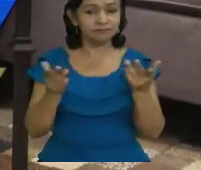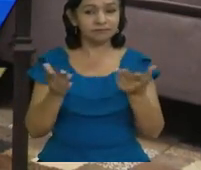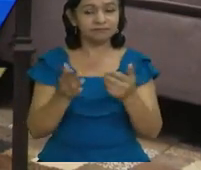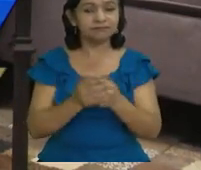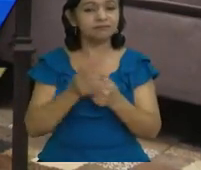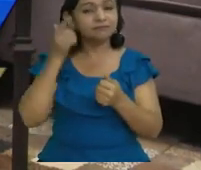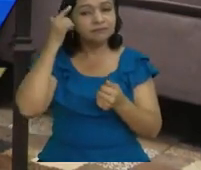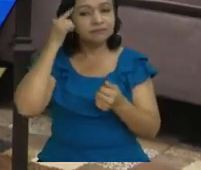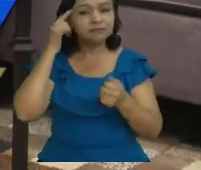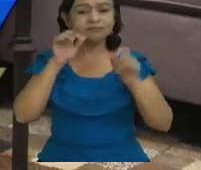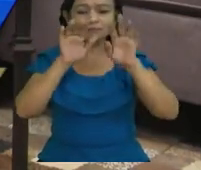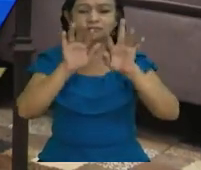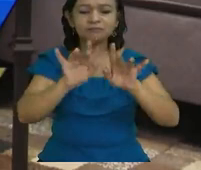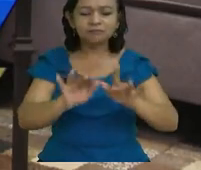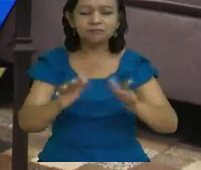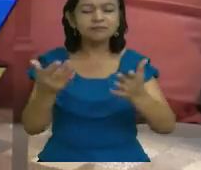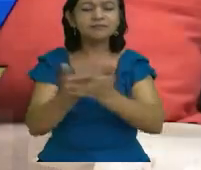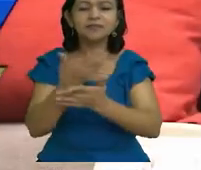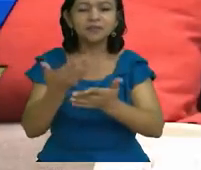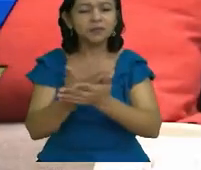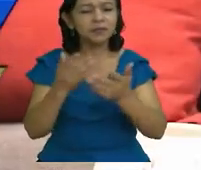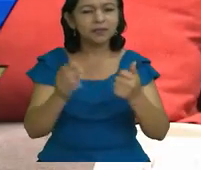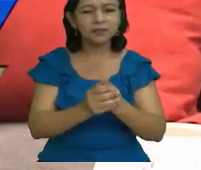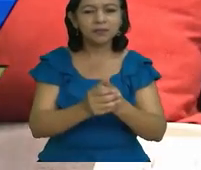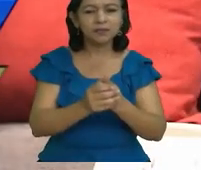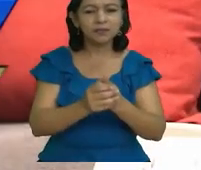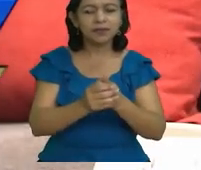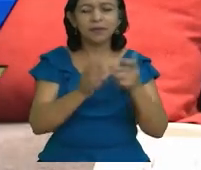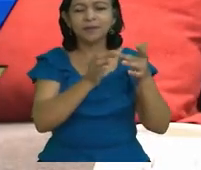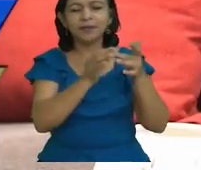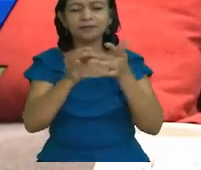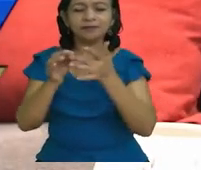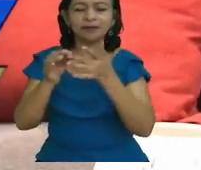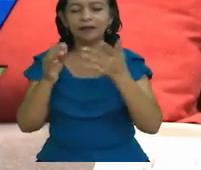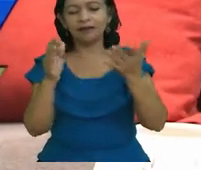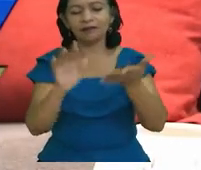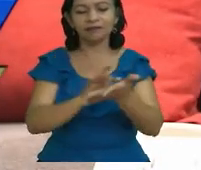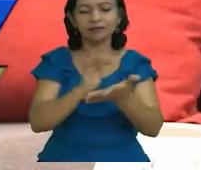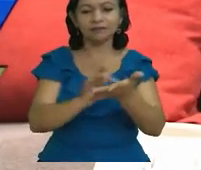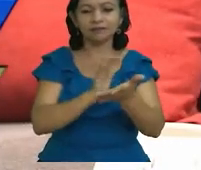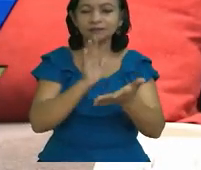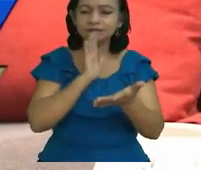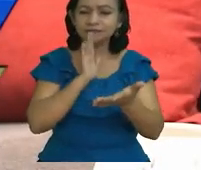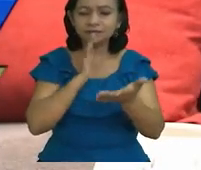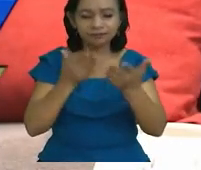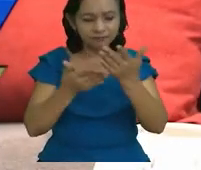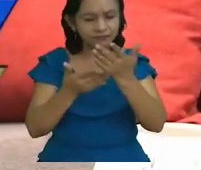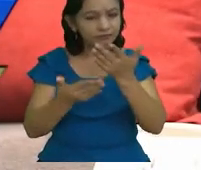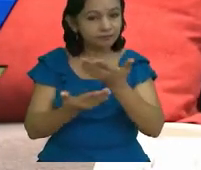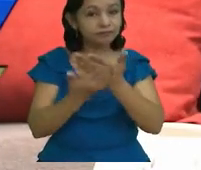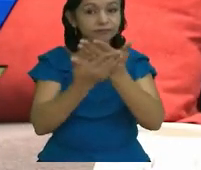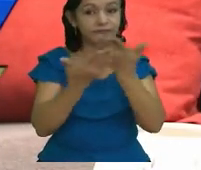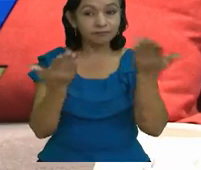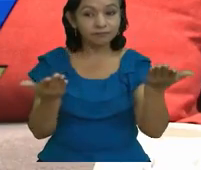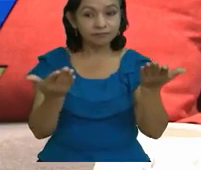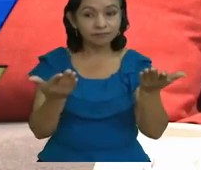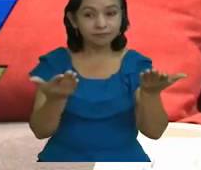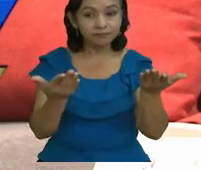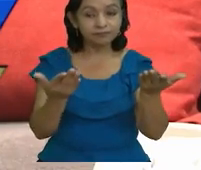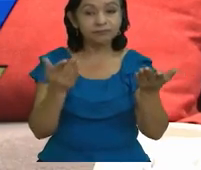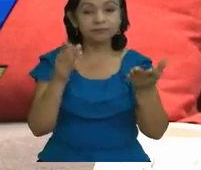nos imaginamos solo maquinarias nuevas, okay, cosas de última generación. Así es. Pero cuando hablamos de tecnología, la palabra lo dice,